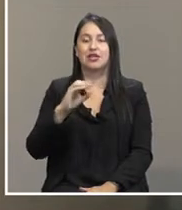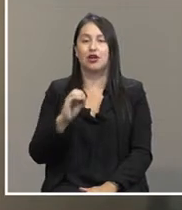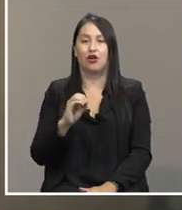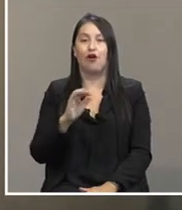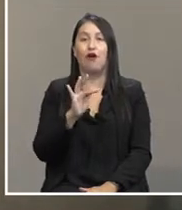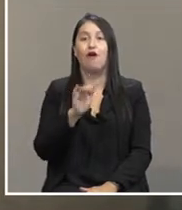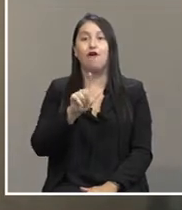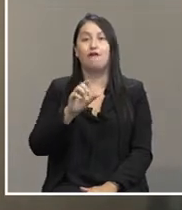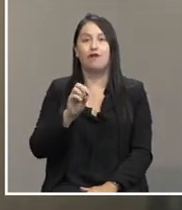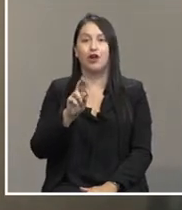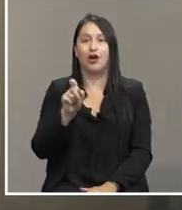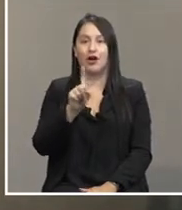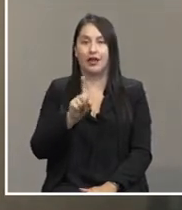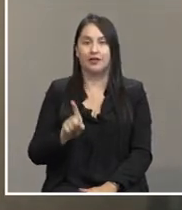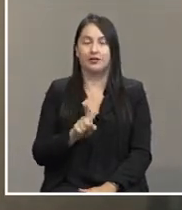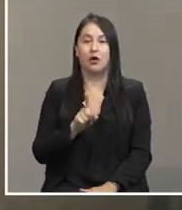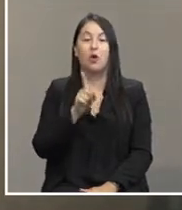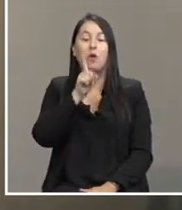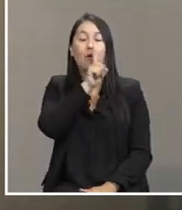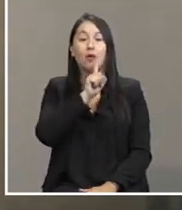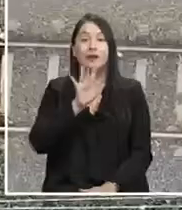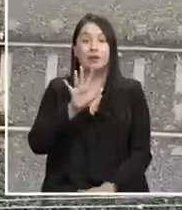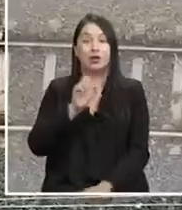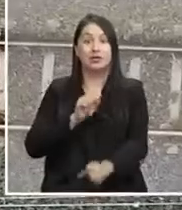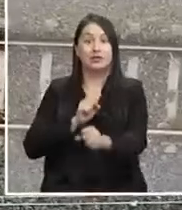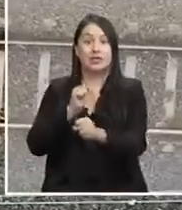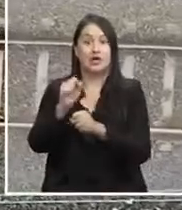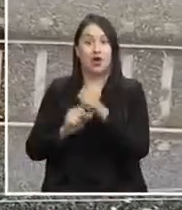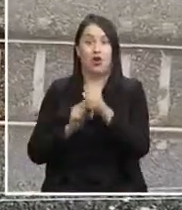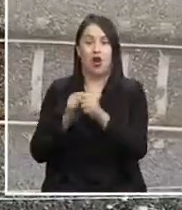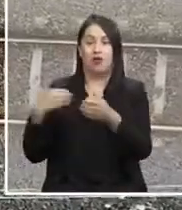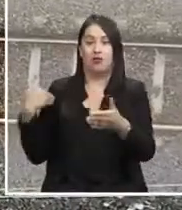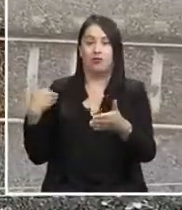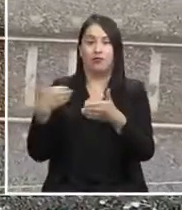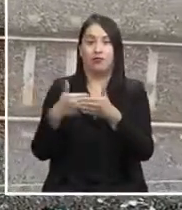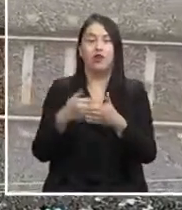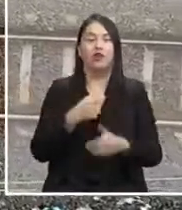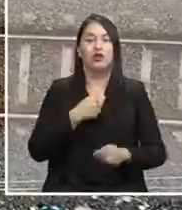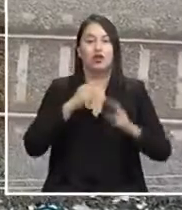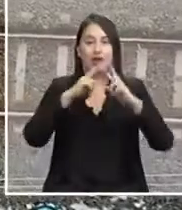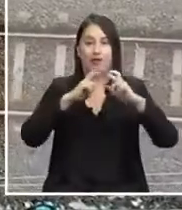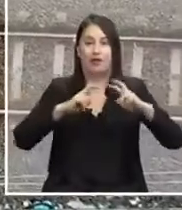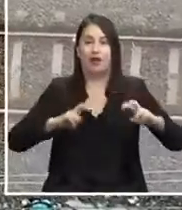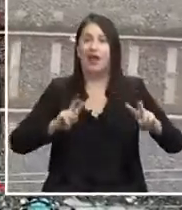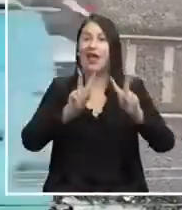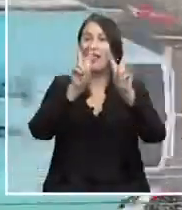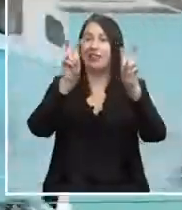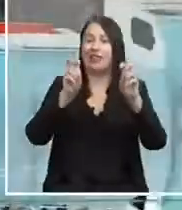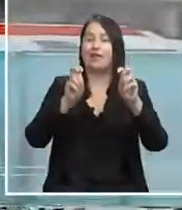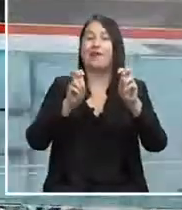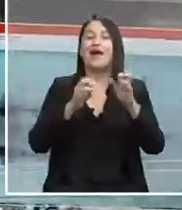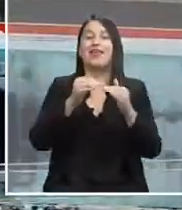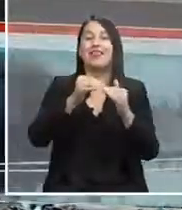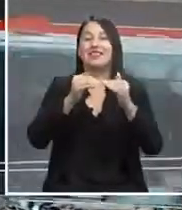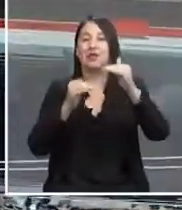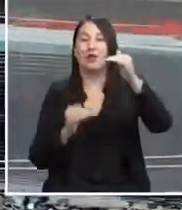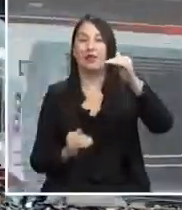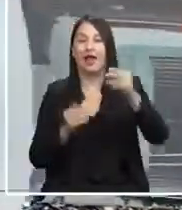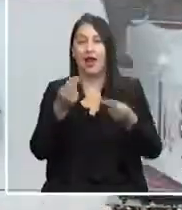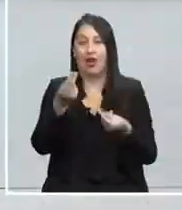Durante los últimos 5 años me ha tocado investigar el tema de la desigualdad económica desde la